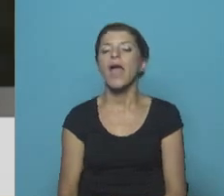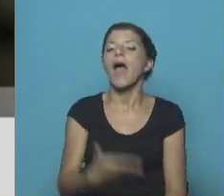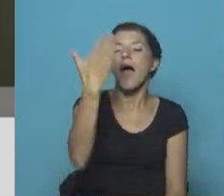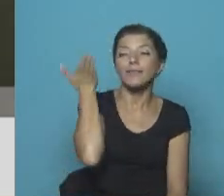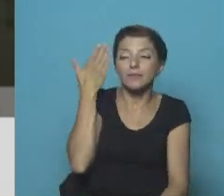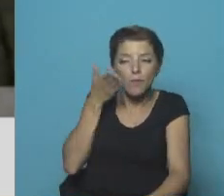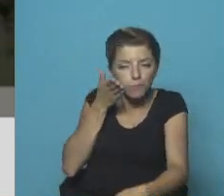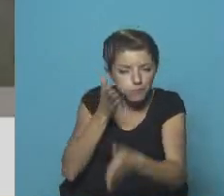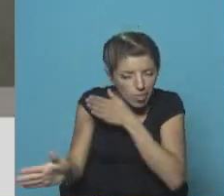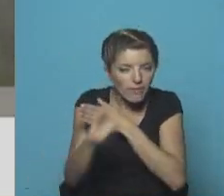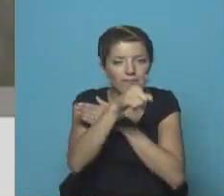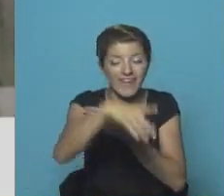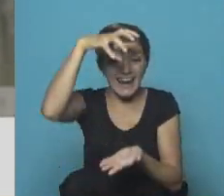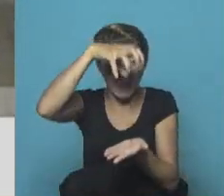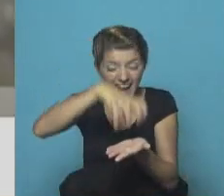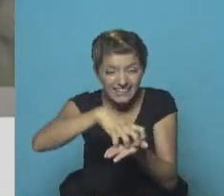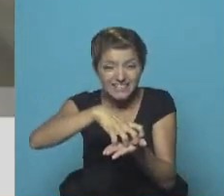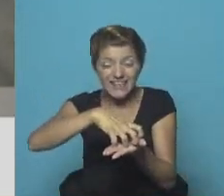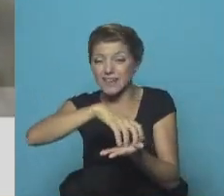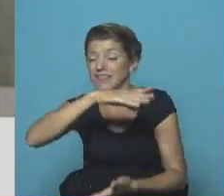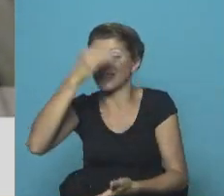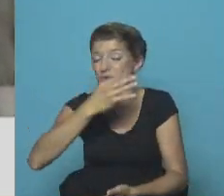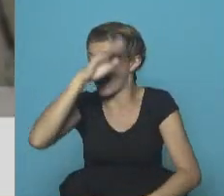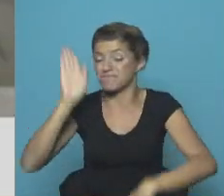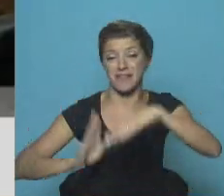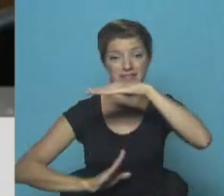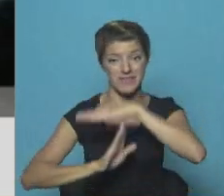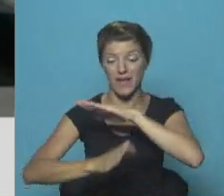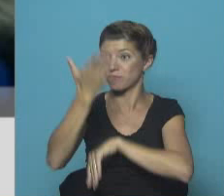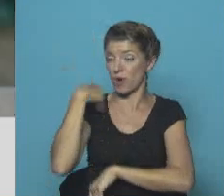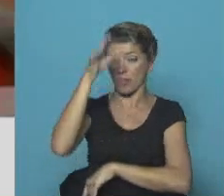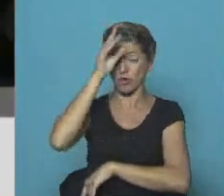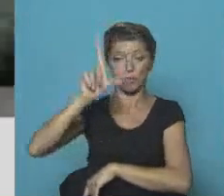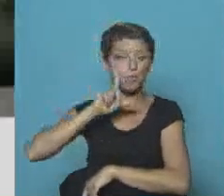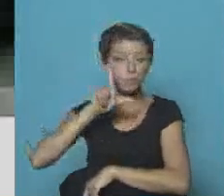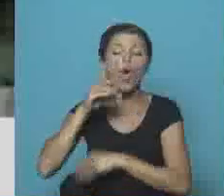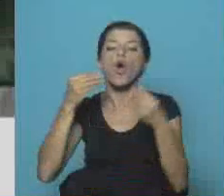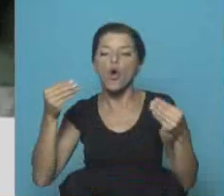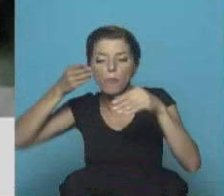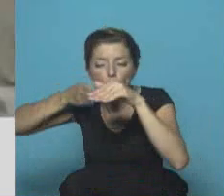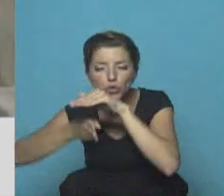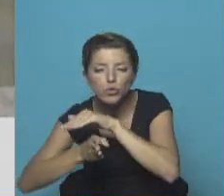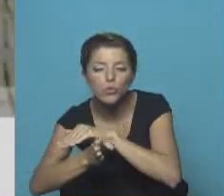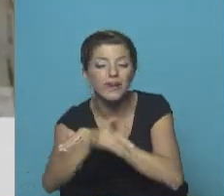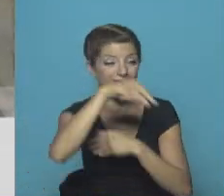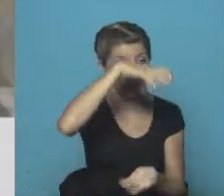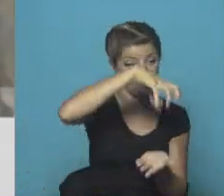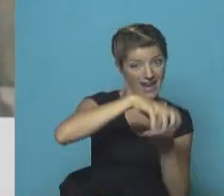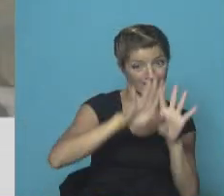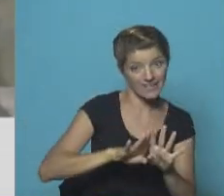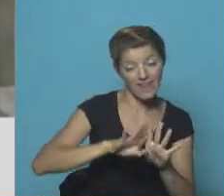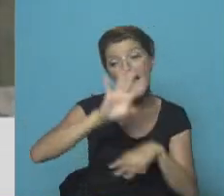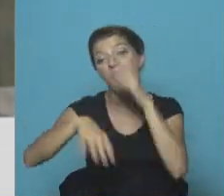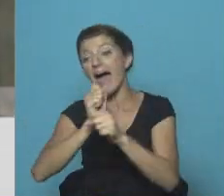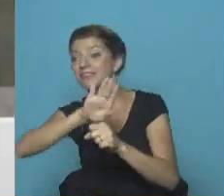cárcel de máxima seguridad del Altiplano el 12 de julio último, utilizando un túnel que conectaba a su celda con el exterior de la